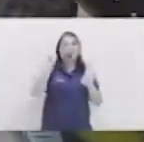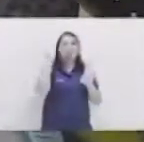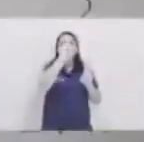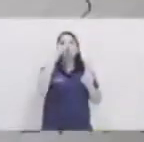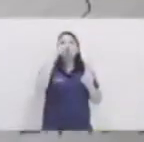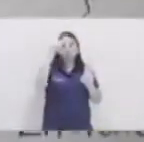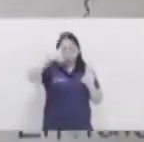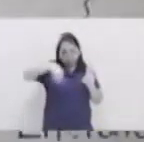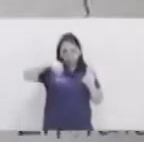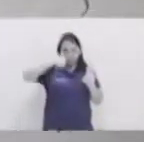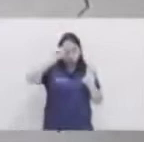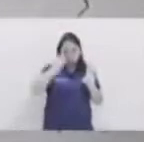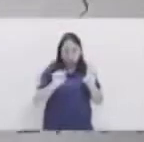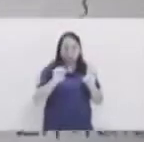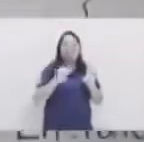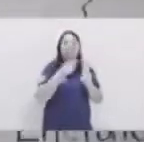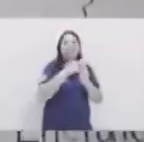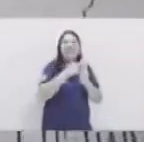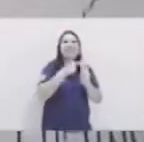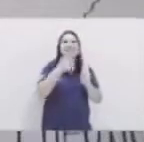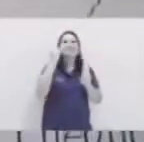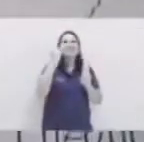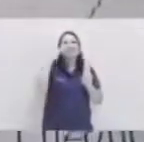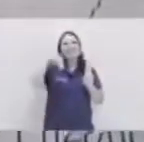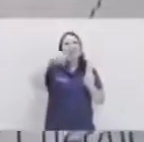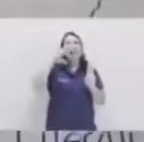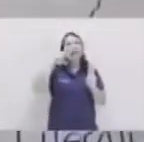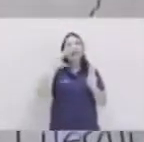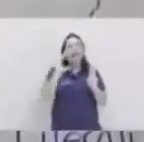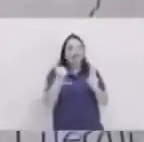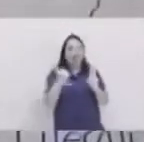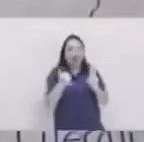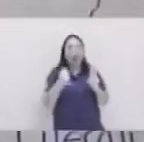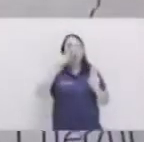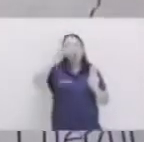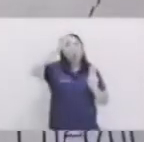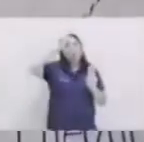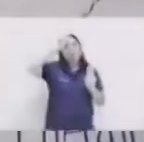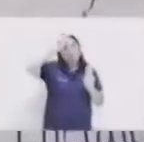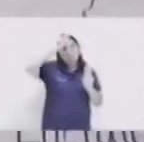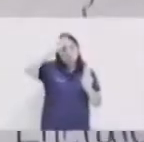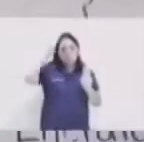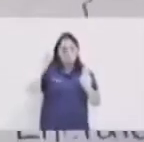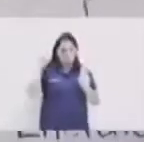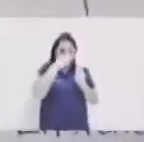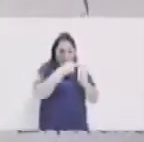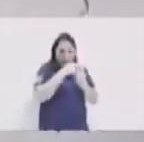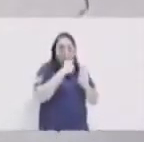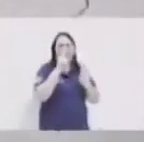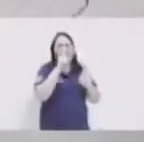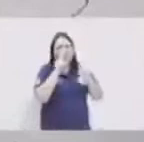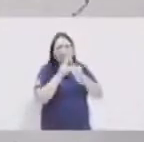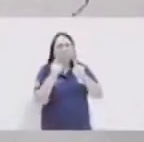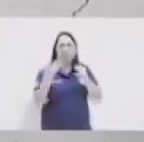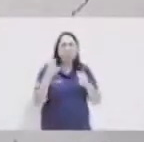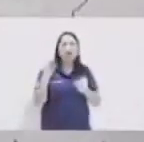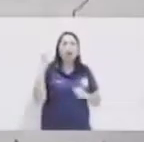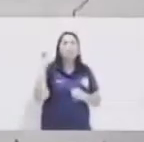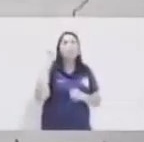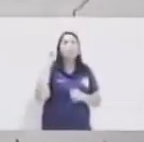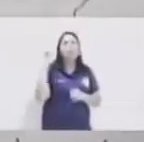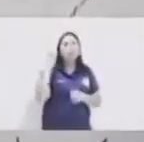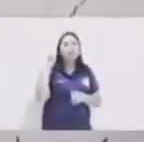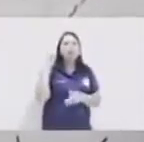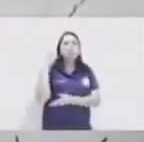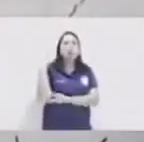literatura inca o la cultura inca predominantemente es el Perú, pero también tuvo parte del territorio de Bolivia, Colombia, incluso parte de Chile,